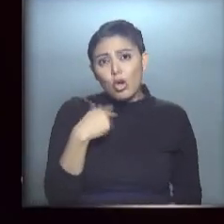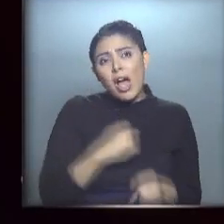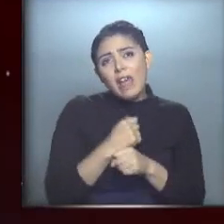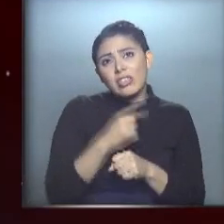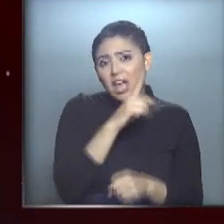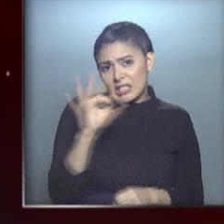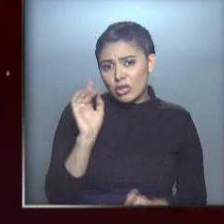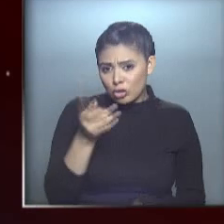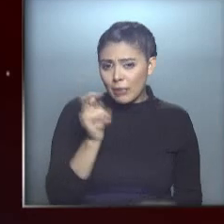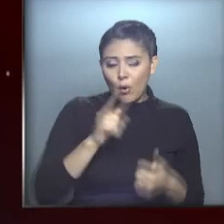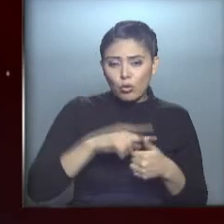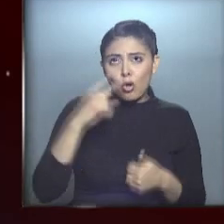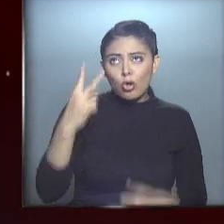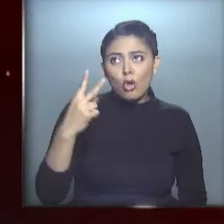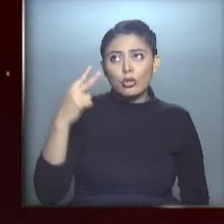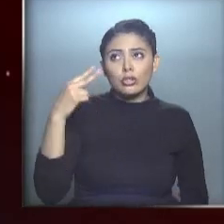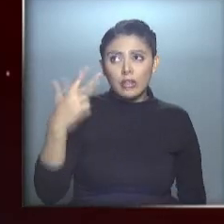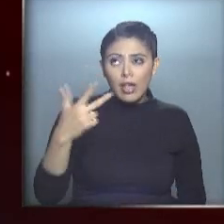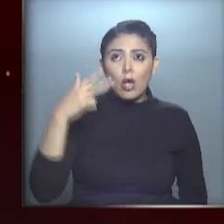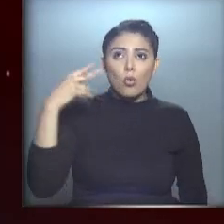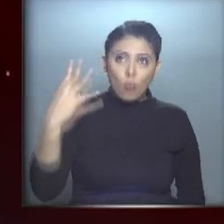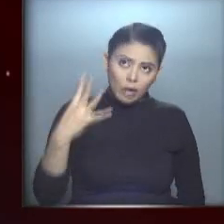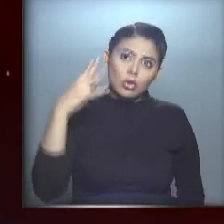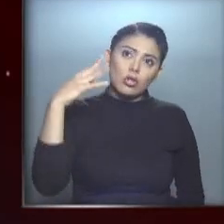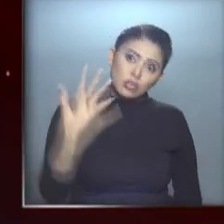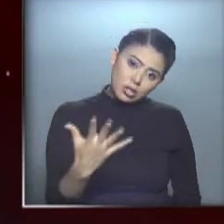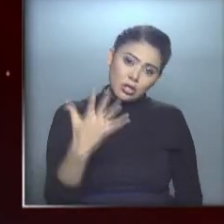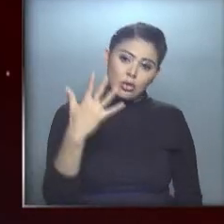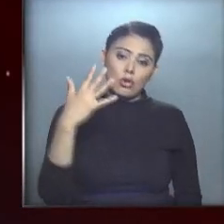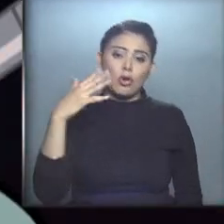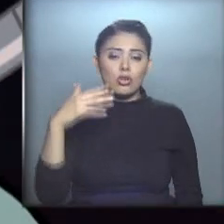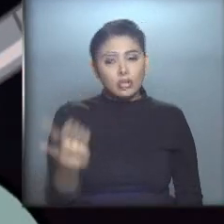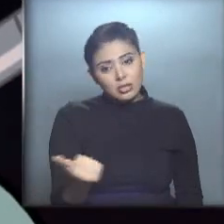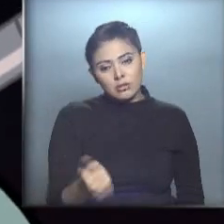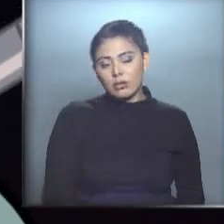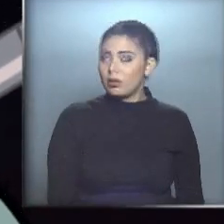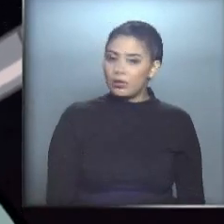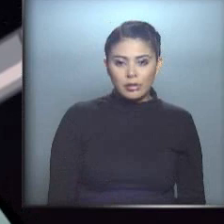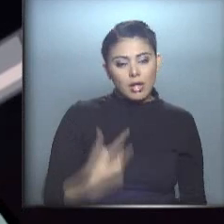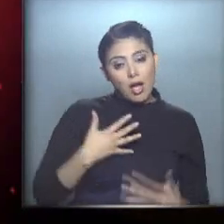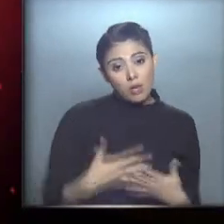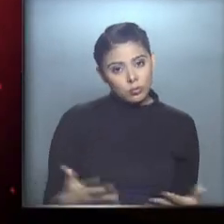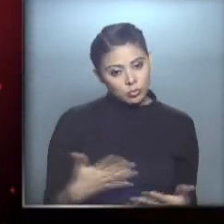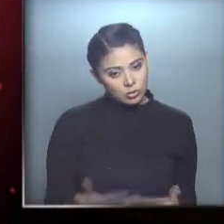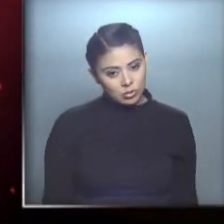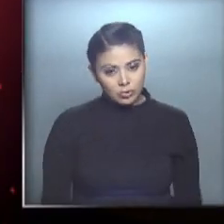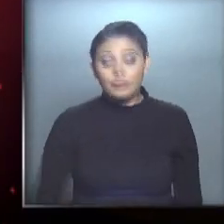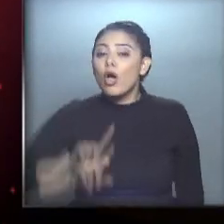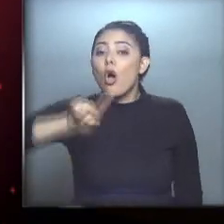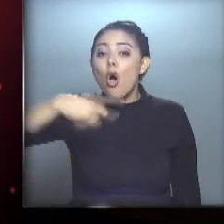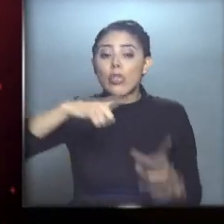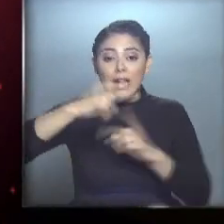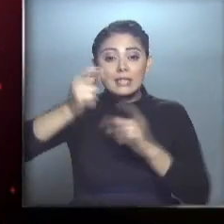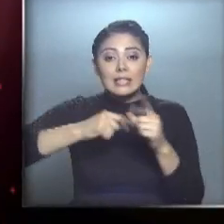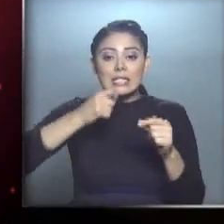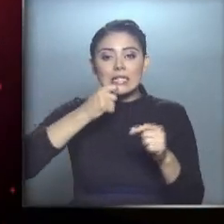el 100. 1, 2, 3, 4, 5... ¡Me aburro! Hay otras que cuando llegan